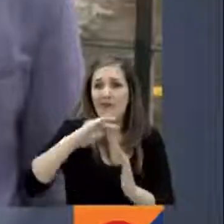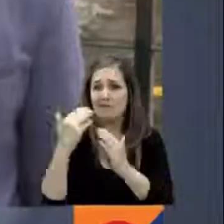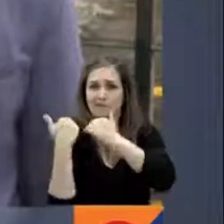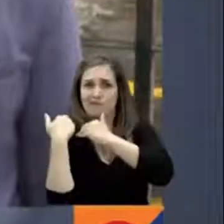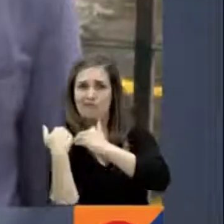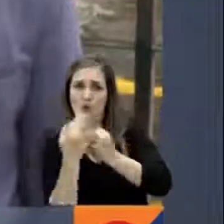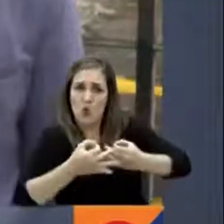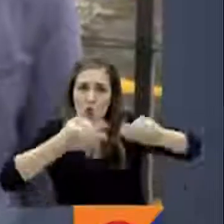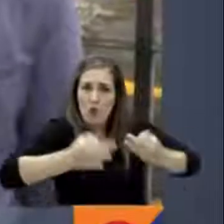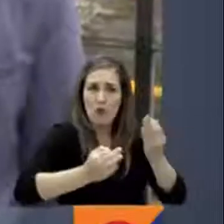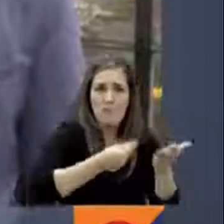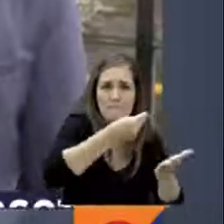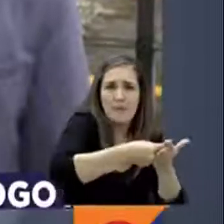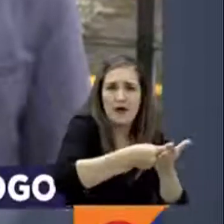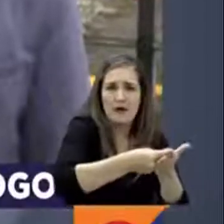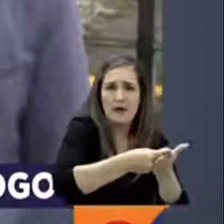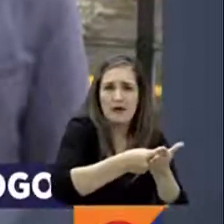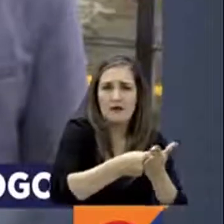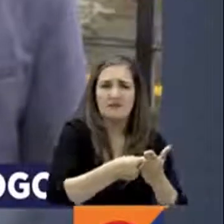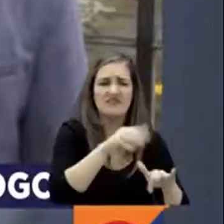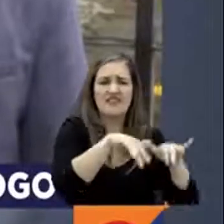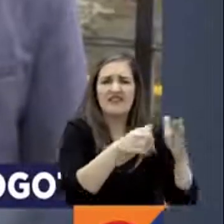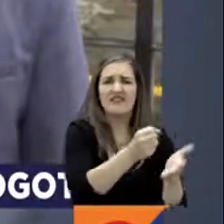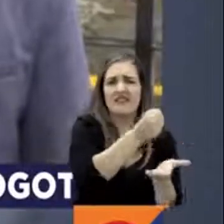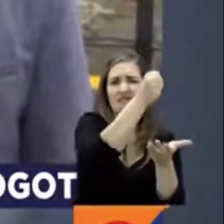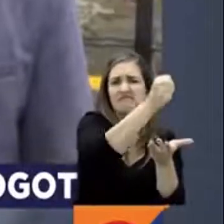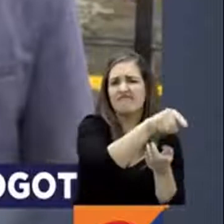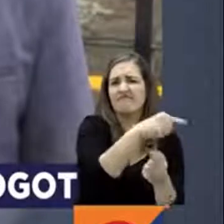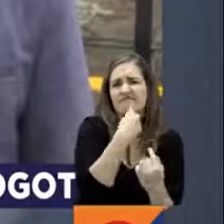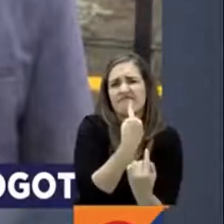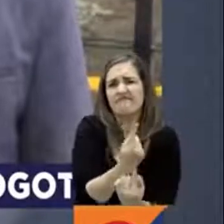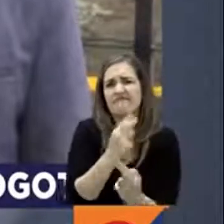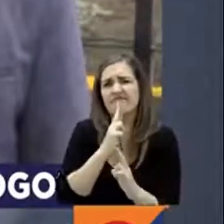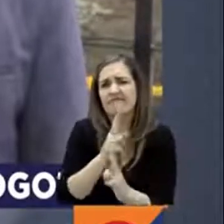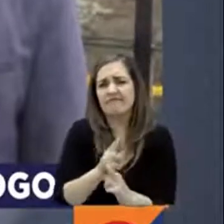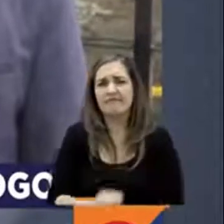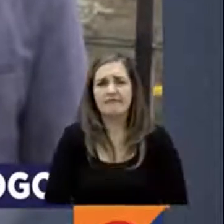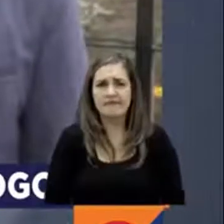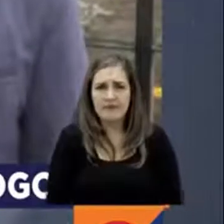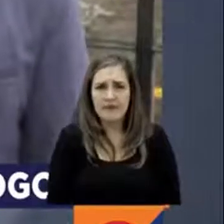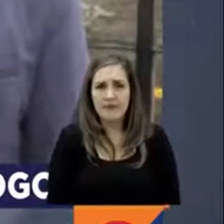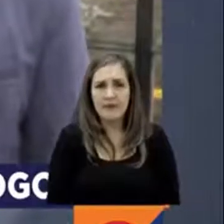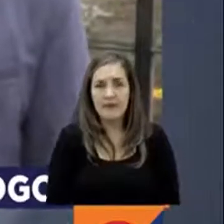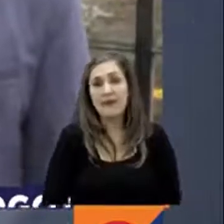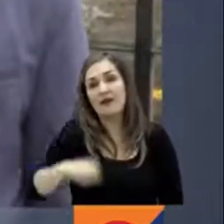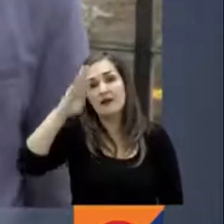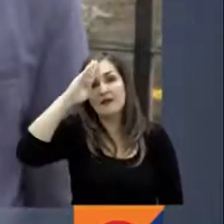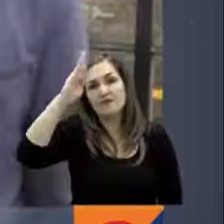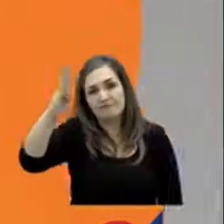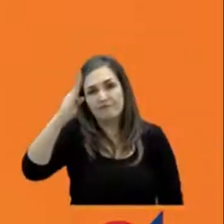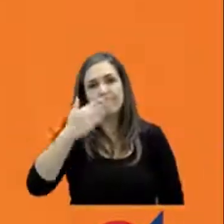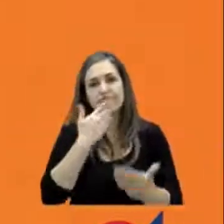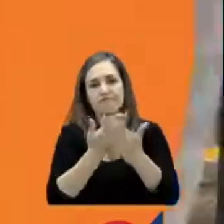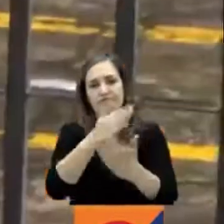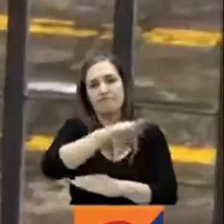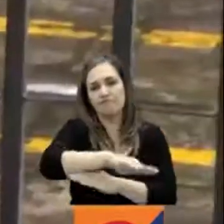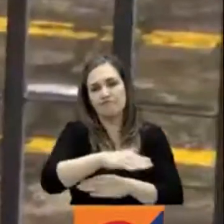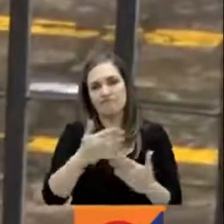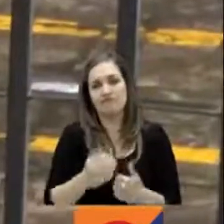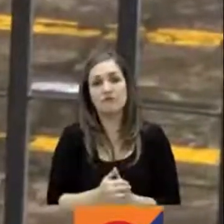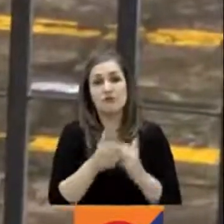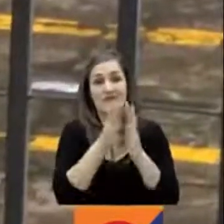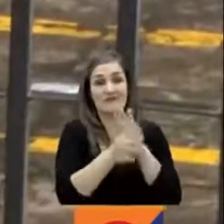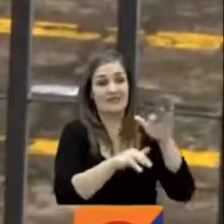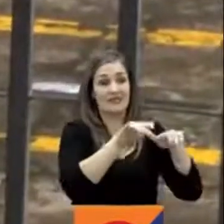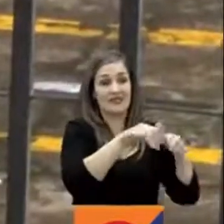país. Sergio Grandas, ¿qué ha dicho la Secretaría de Hacienda? Hola José Fernando, muy buenas tardes. Pues ha dicho